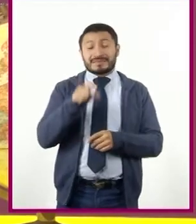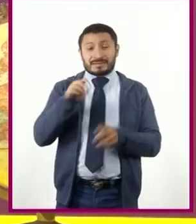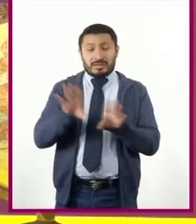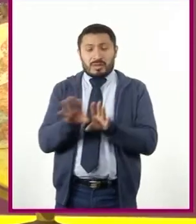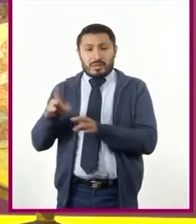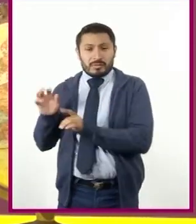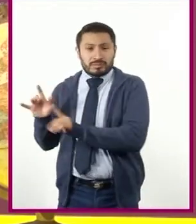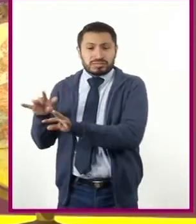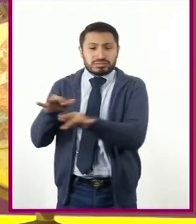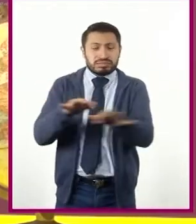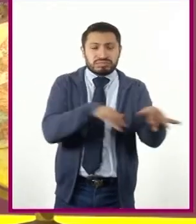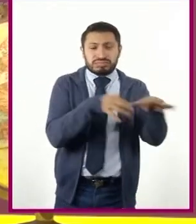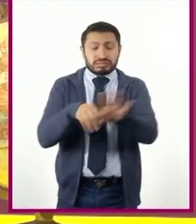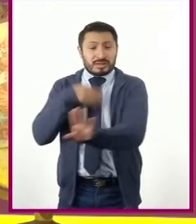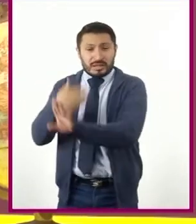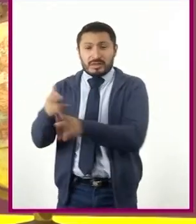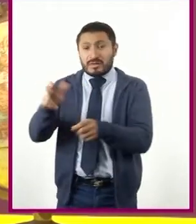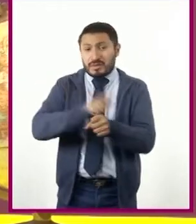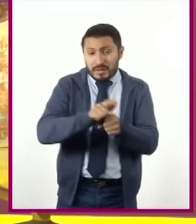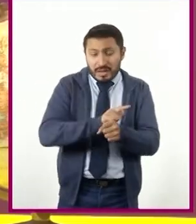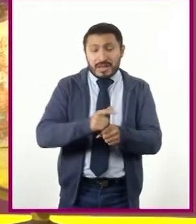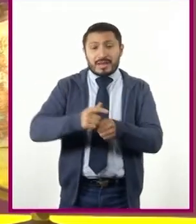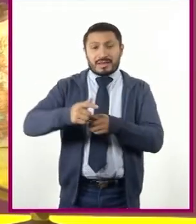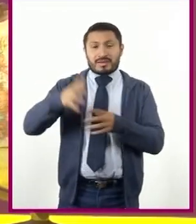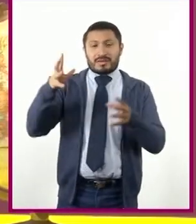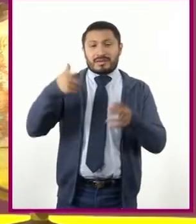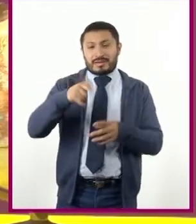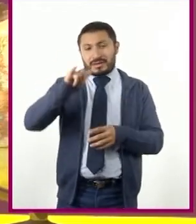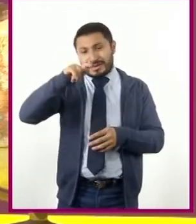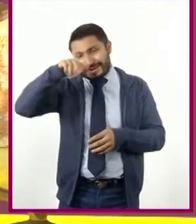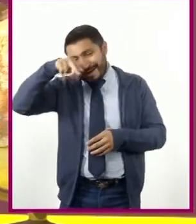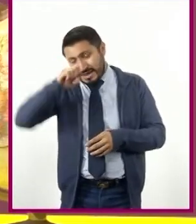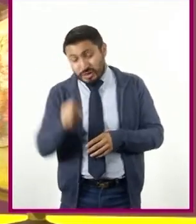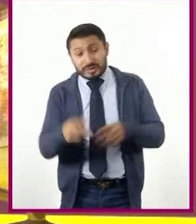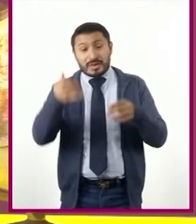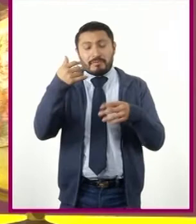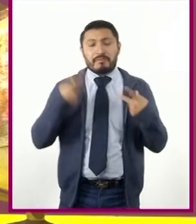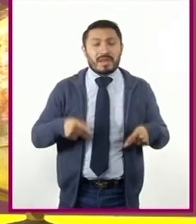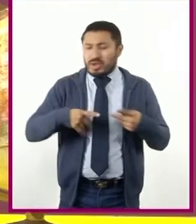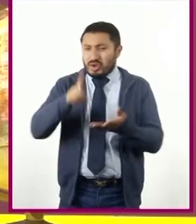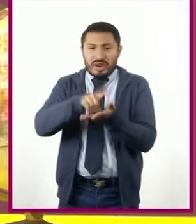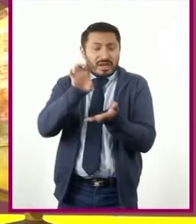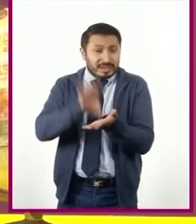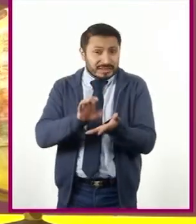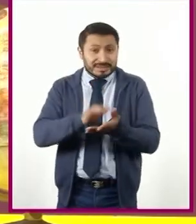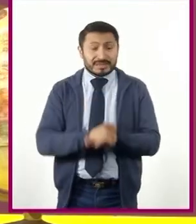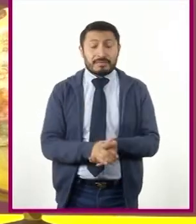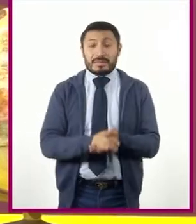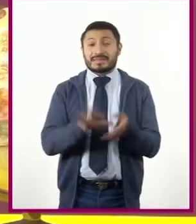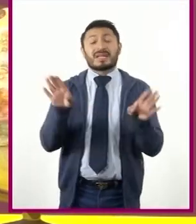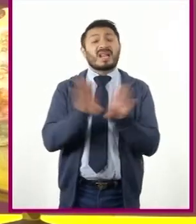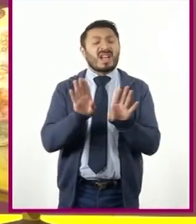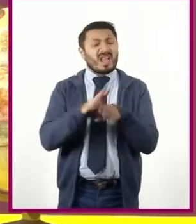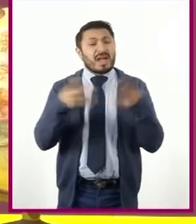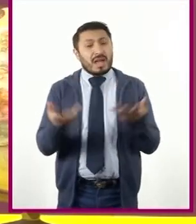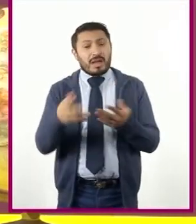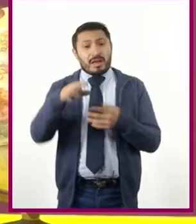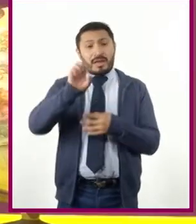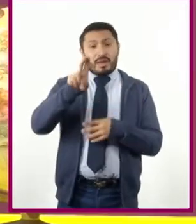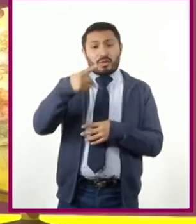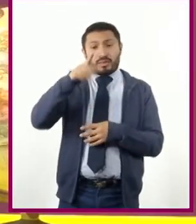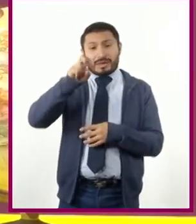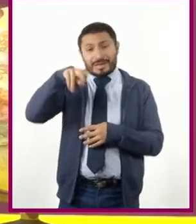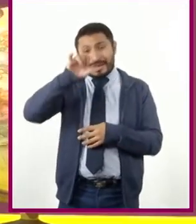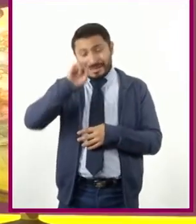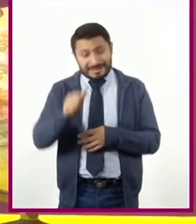persiguieron a homosexuales, gitanos e incluso a las personas con alguna discapacidad, a través de la eugenesia, como